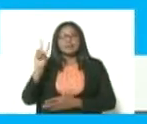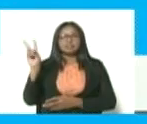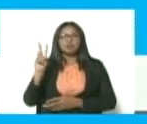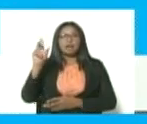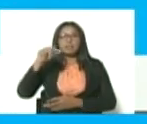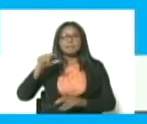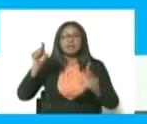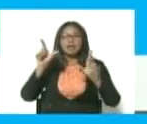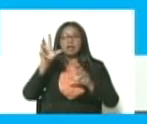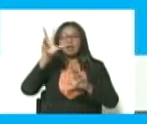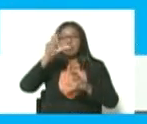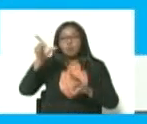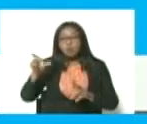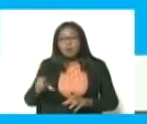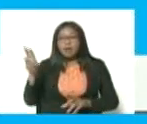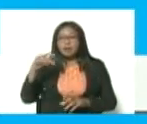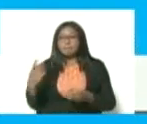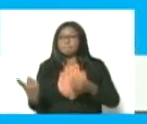Guayana Esequiba.